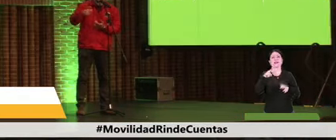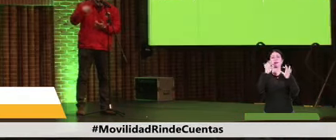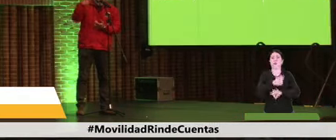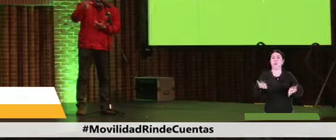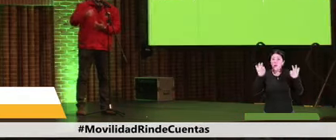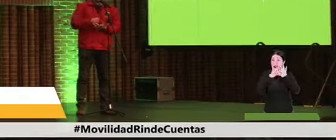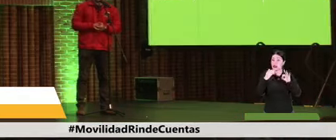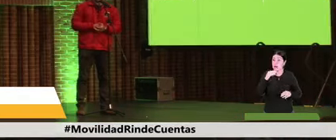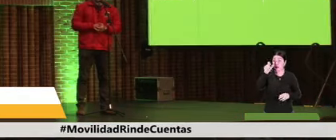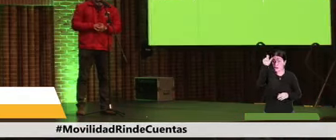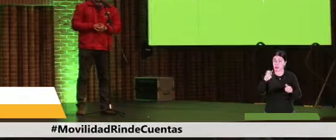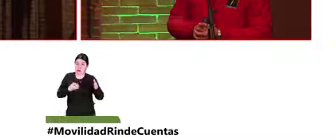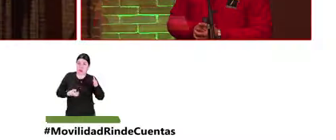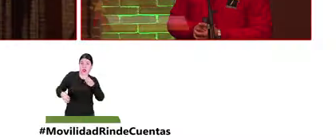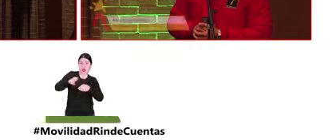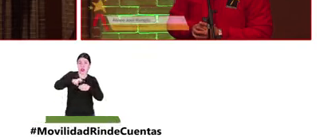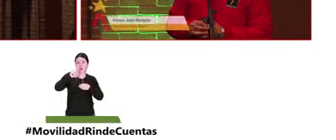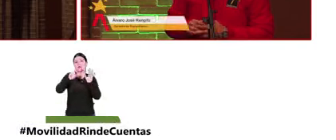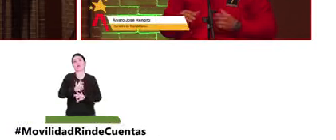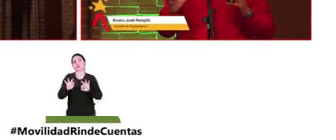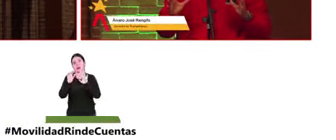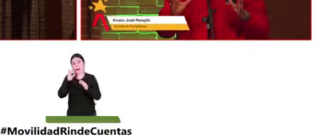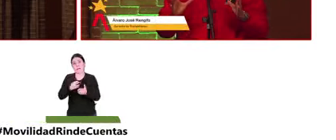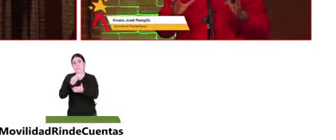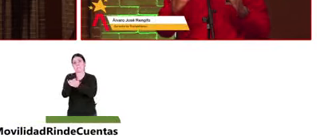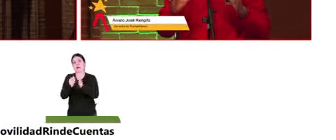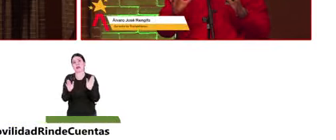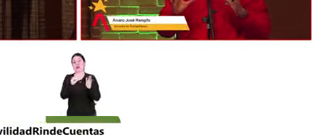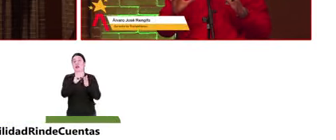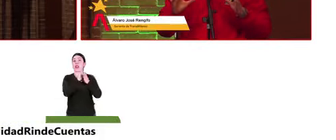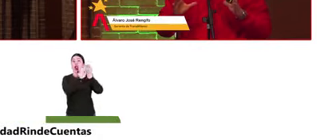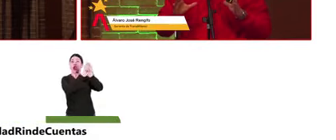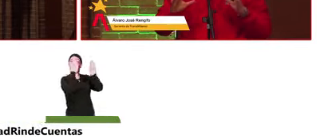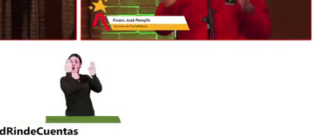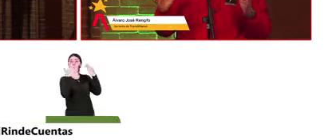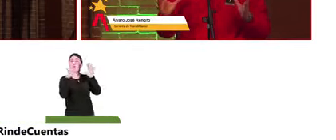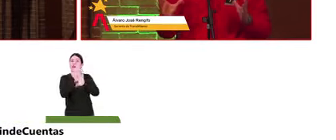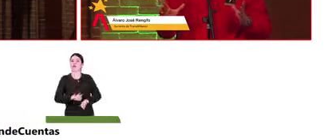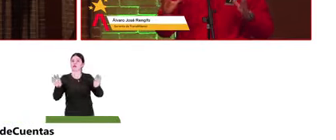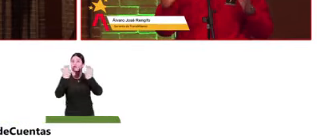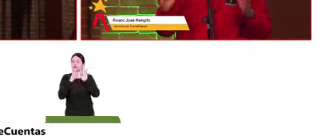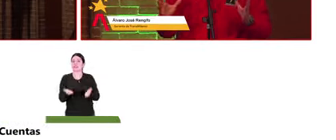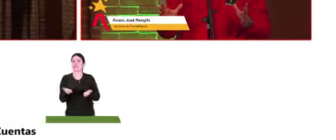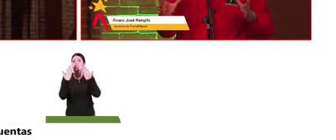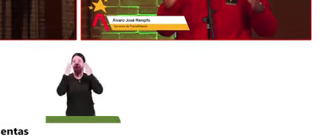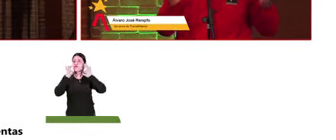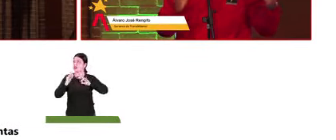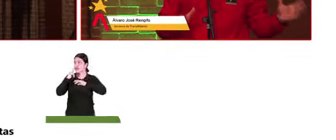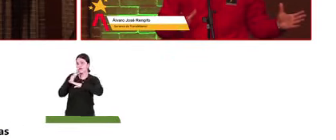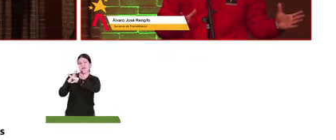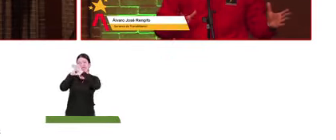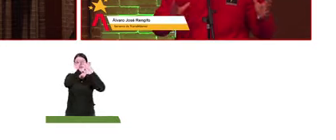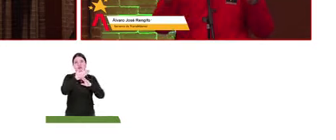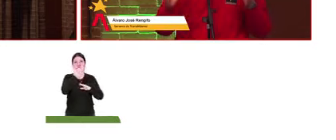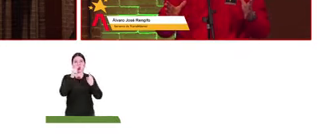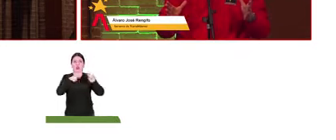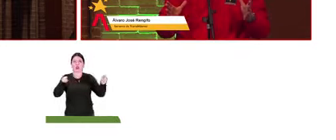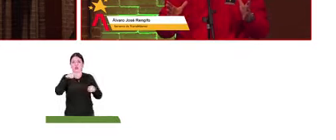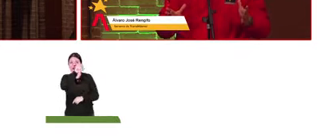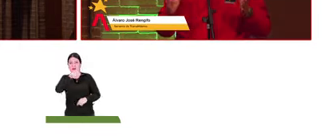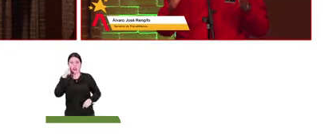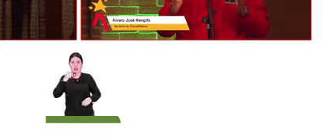evasor adicional que haya. Entonces, son puertas contratadas para mejorar la funcionalidad, más resistentes al mal uso, al